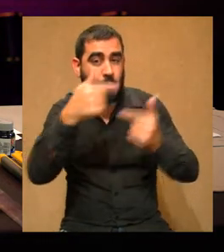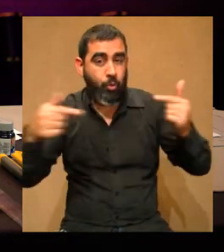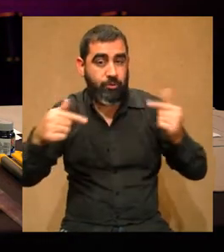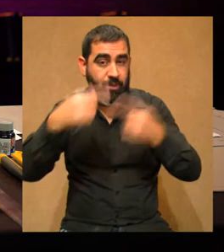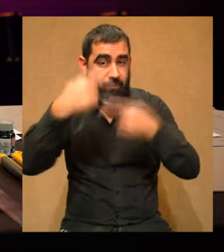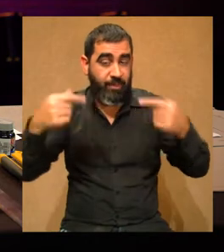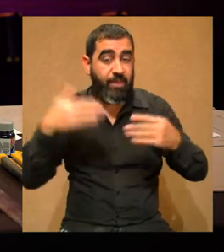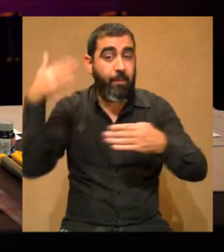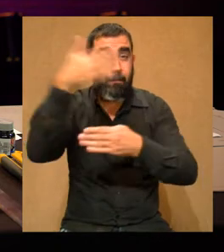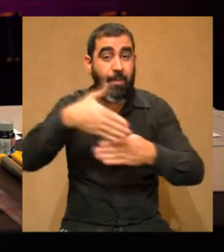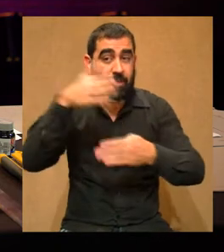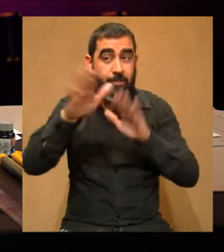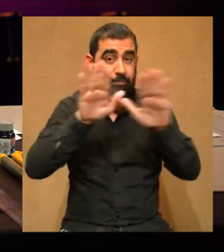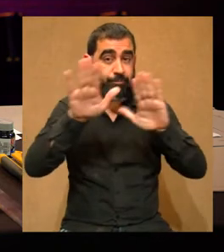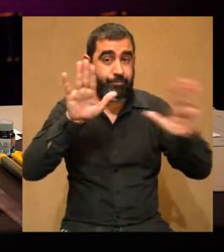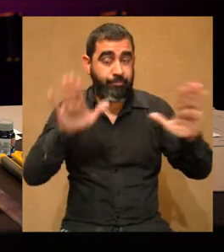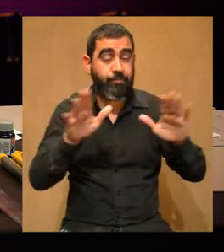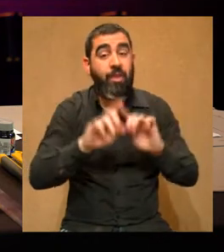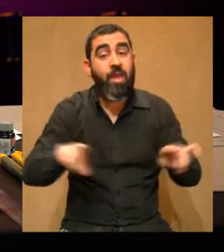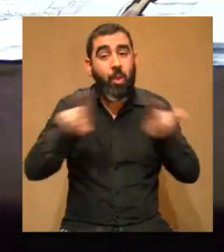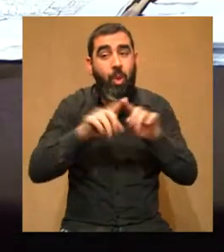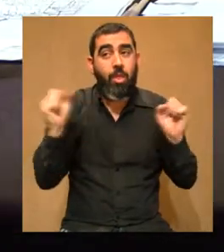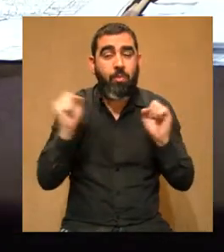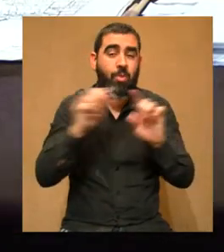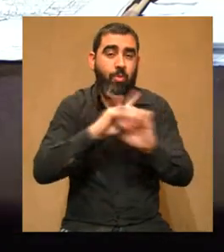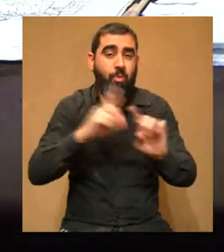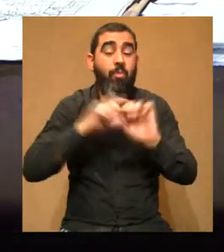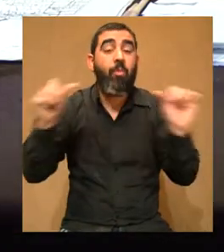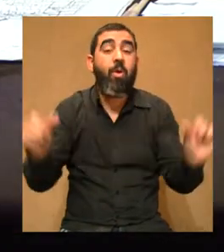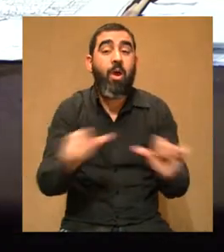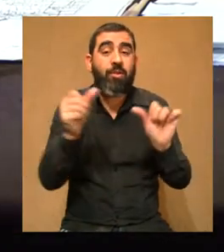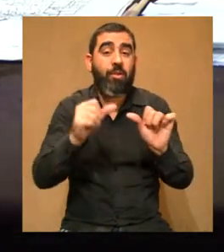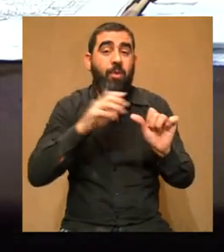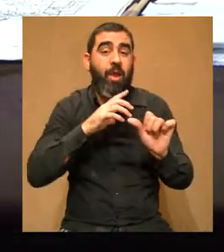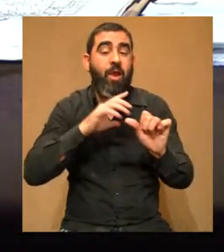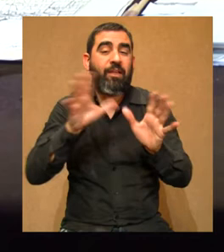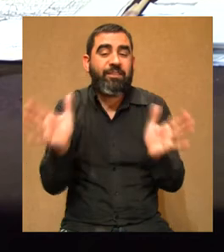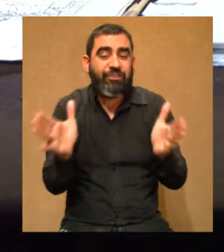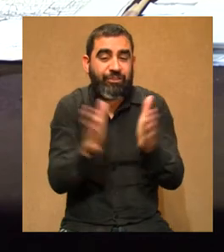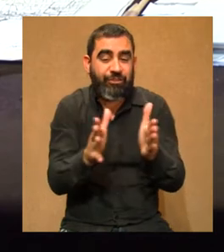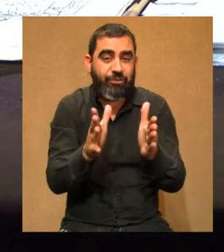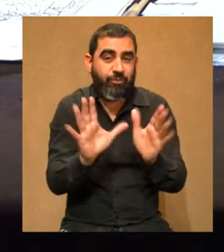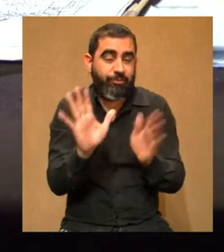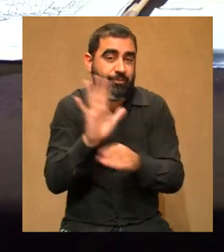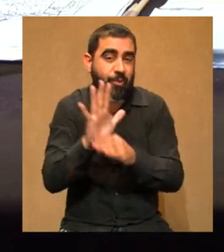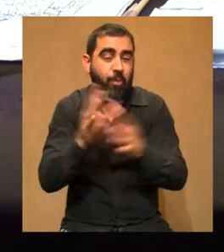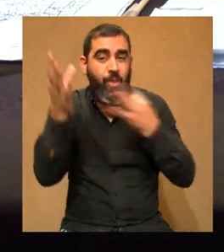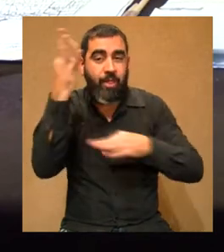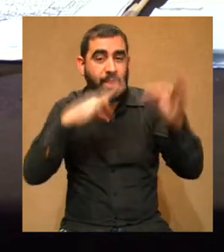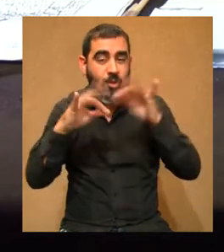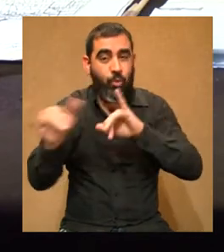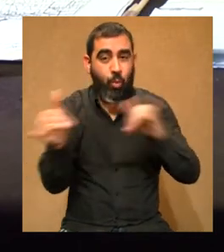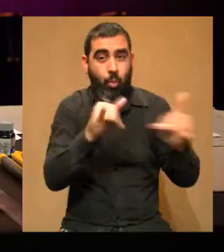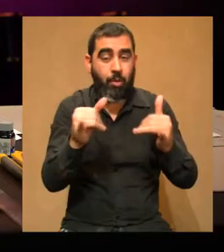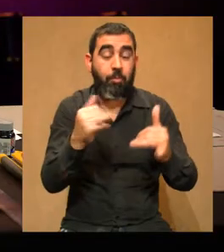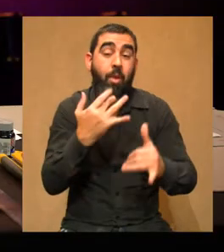que participan de la puesta en escena pero igual no se asusten porque lo vamos a hacer en formato maqueta o sea que nos va a quedar como un teatro de juguete